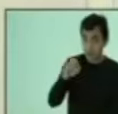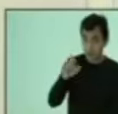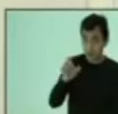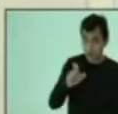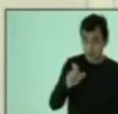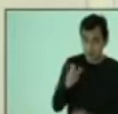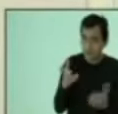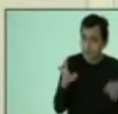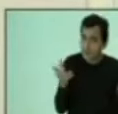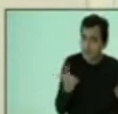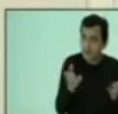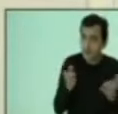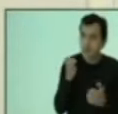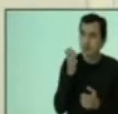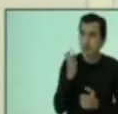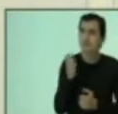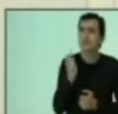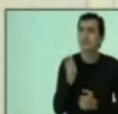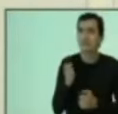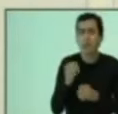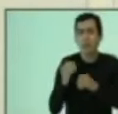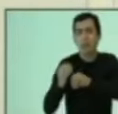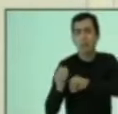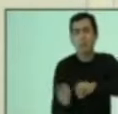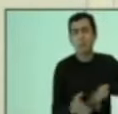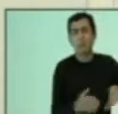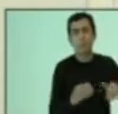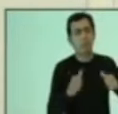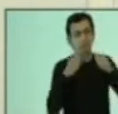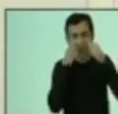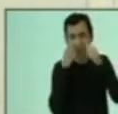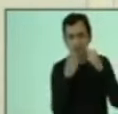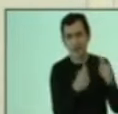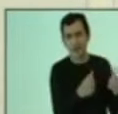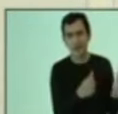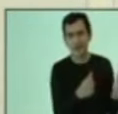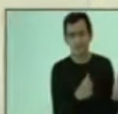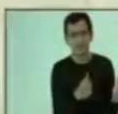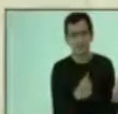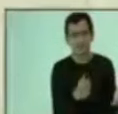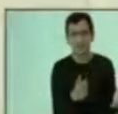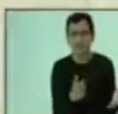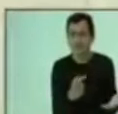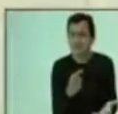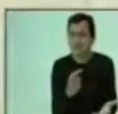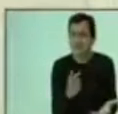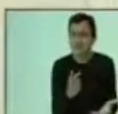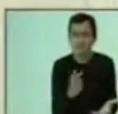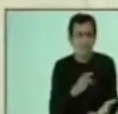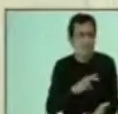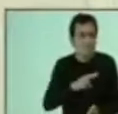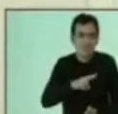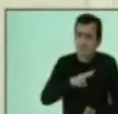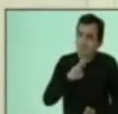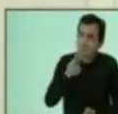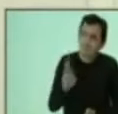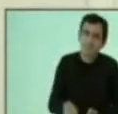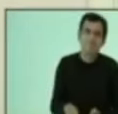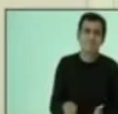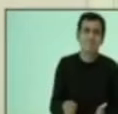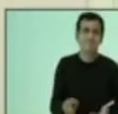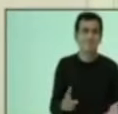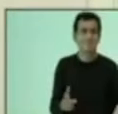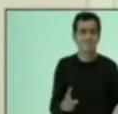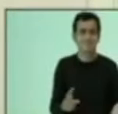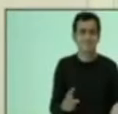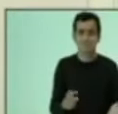blancos que están en el olvido. No se han utilizado jamás. Queremos tener